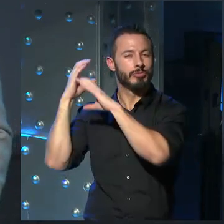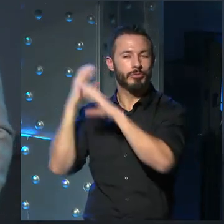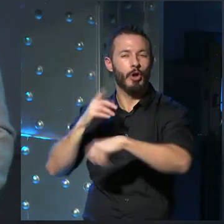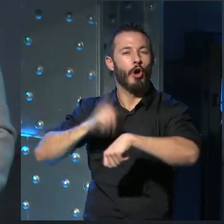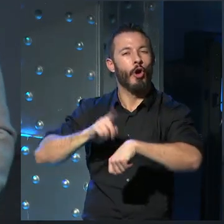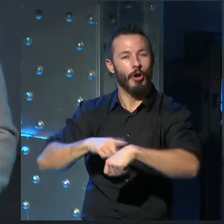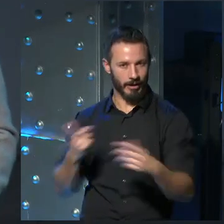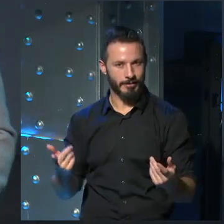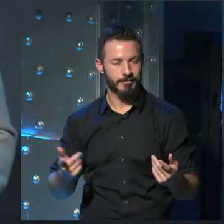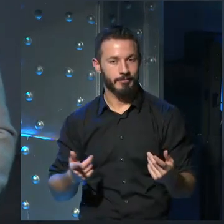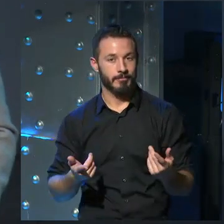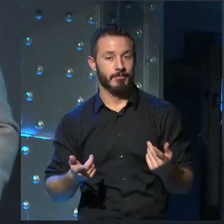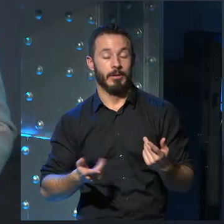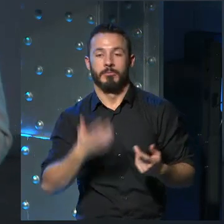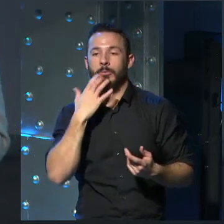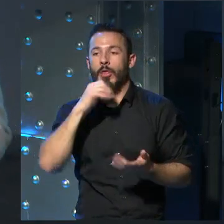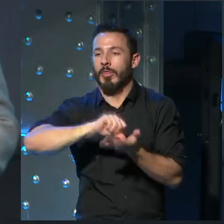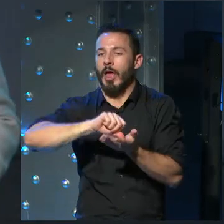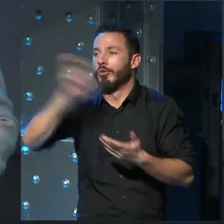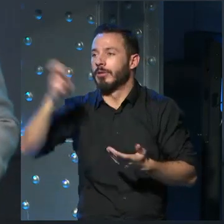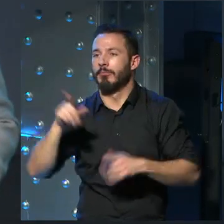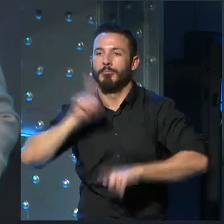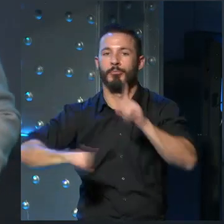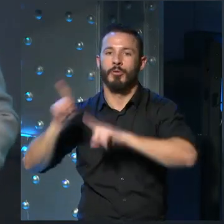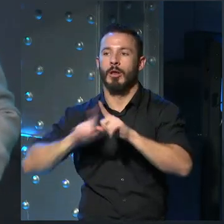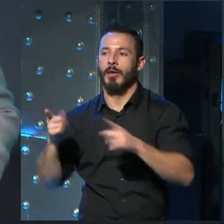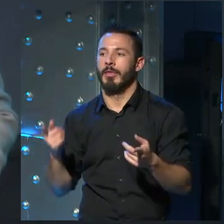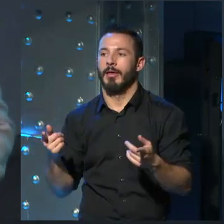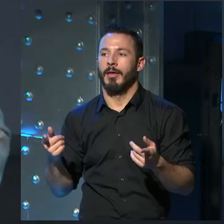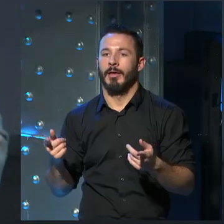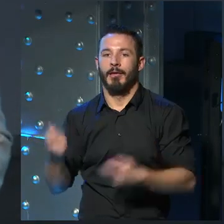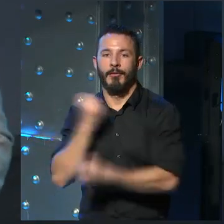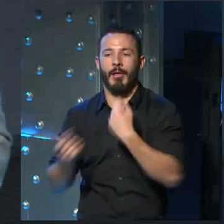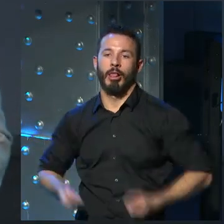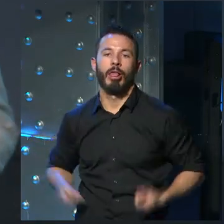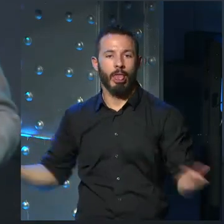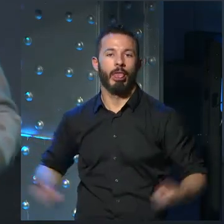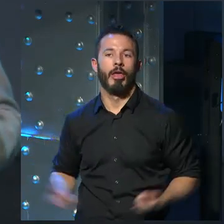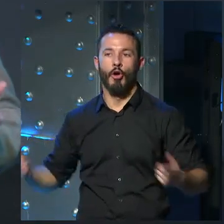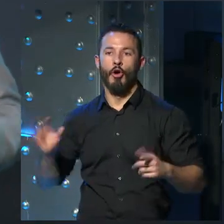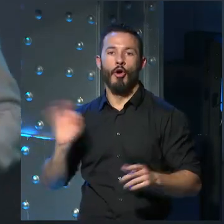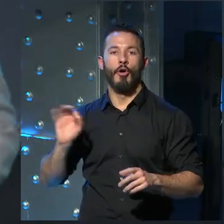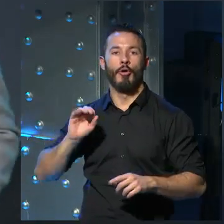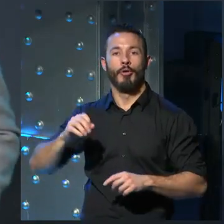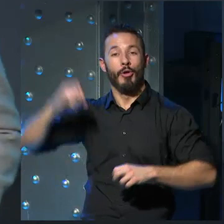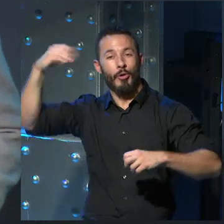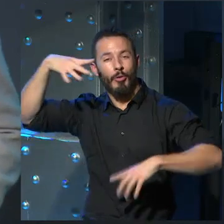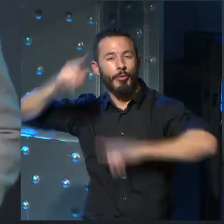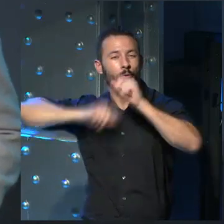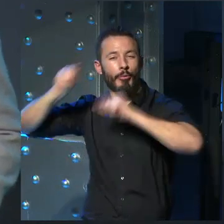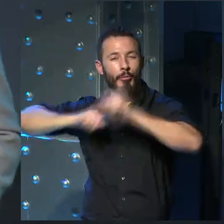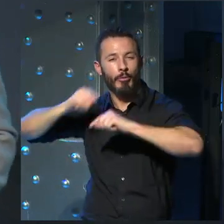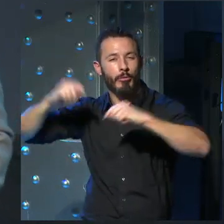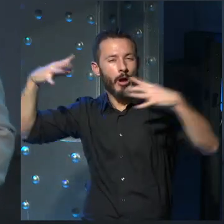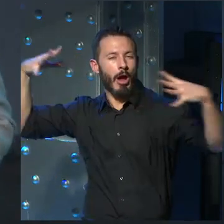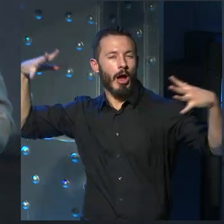que tiene un problema de despilfarro, por ejemplo, económico o de contaminación lumínica en la